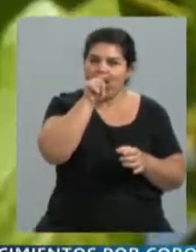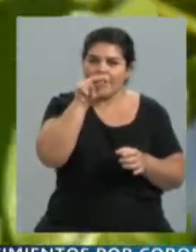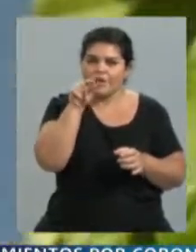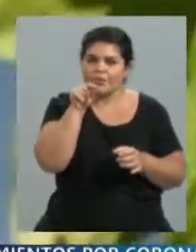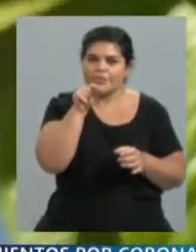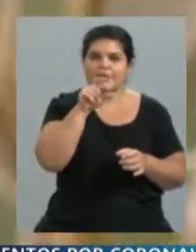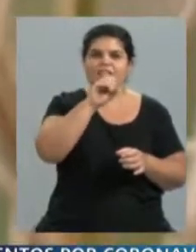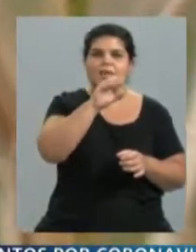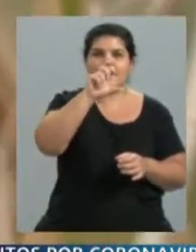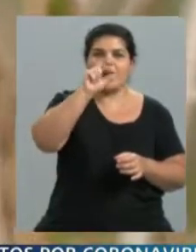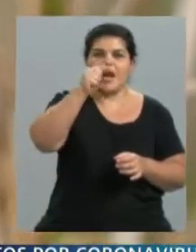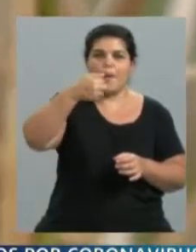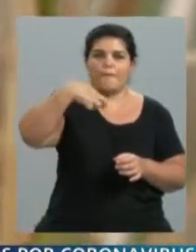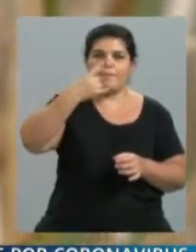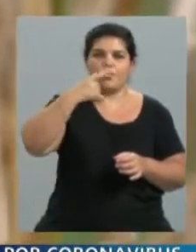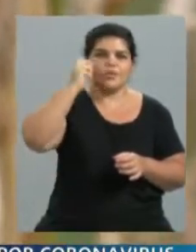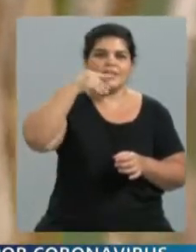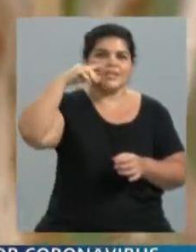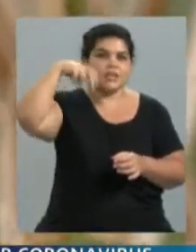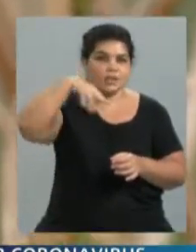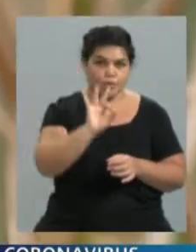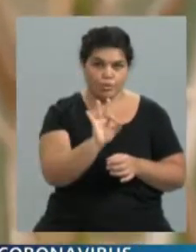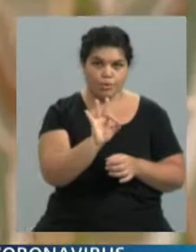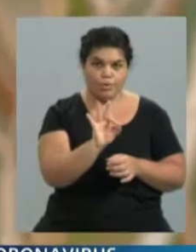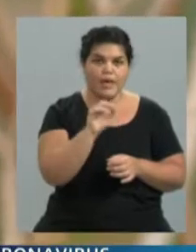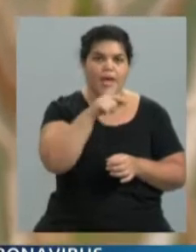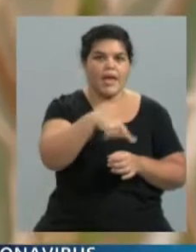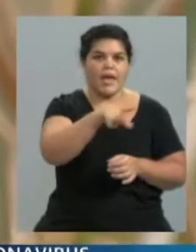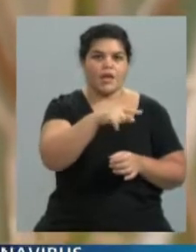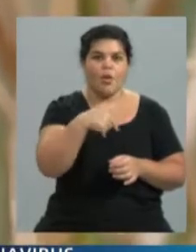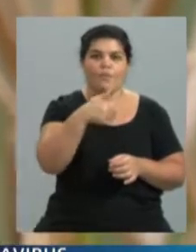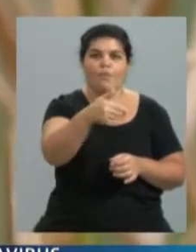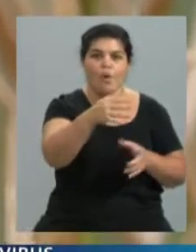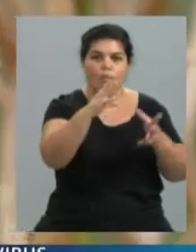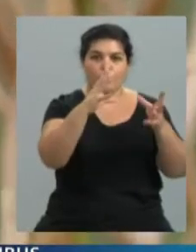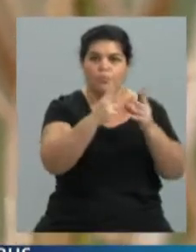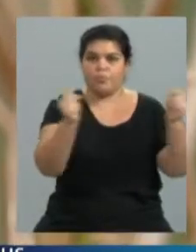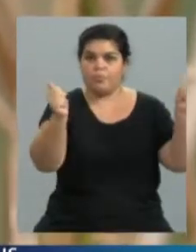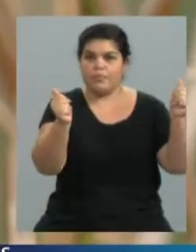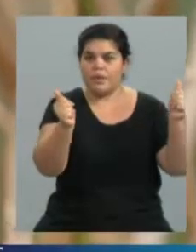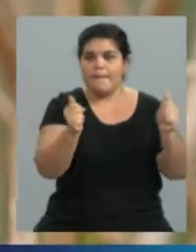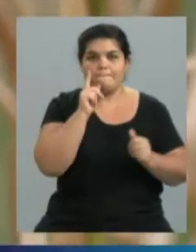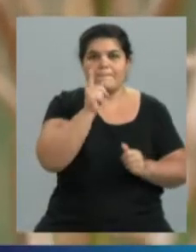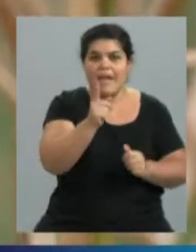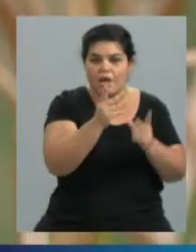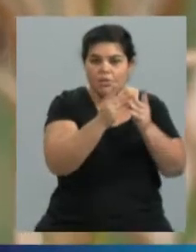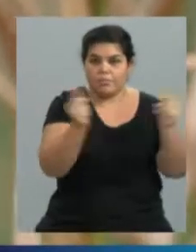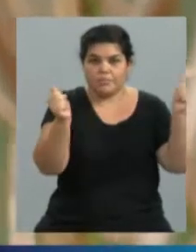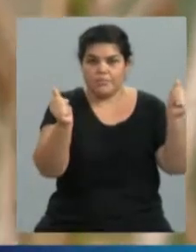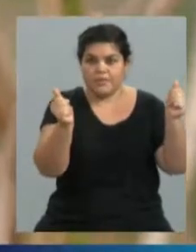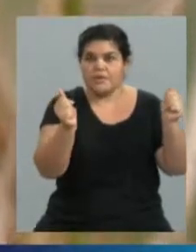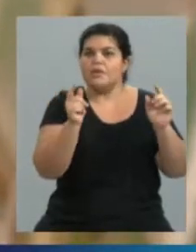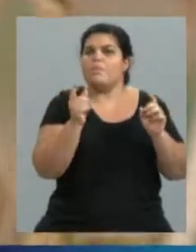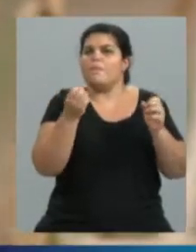habitan el cono sur de América y que se encuentran en peligro de extinción. Ahí estamos viendo imágenes. El tema del peligro de extinción es por la